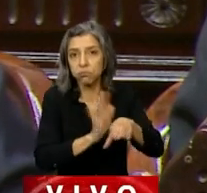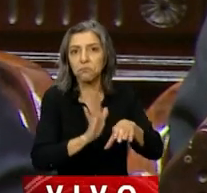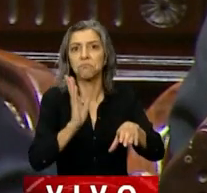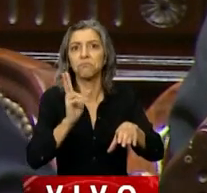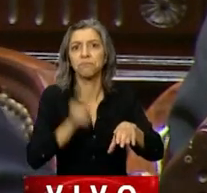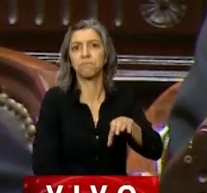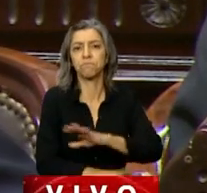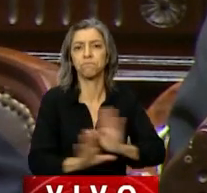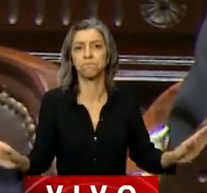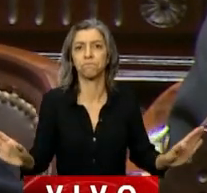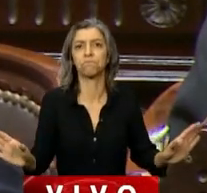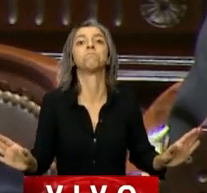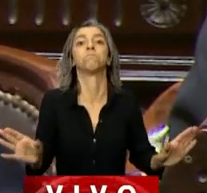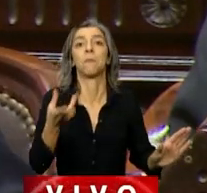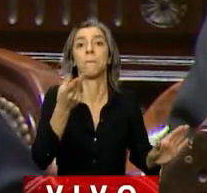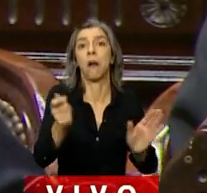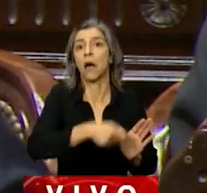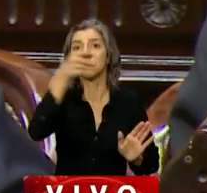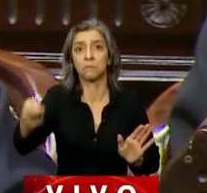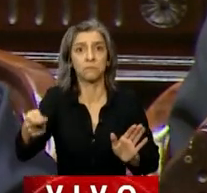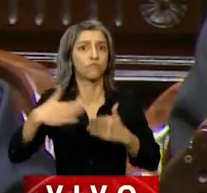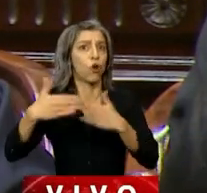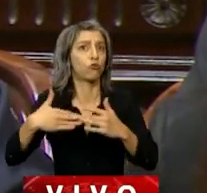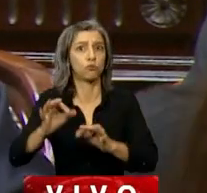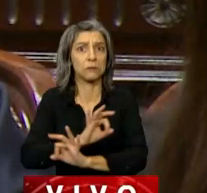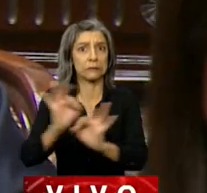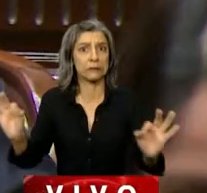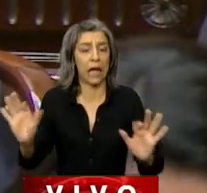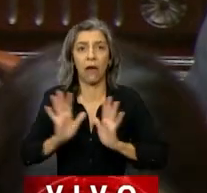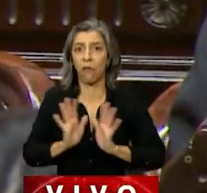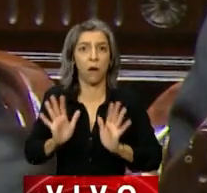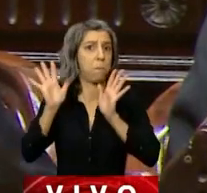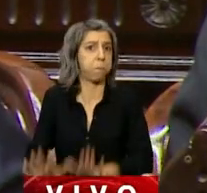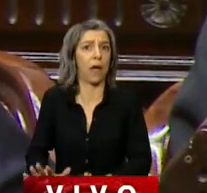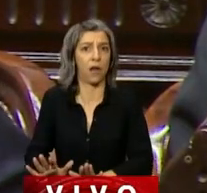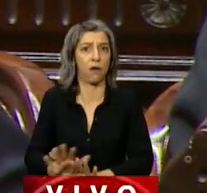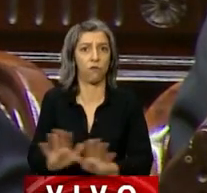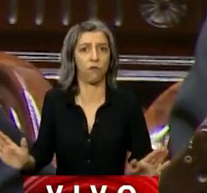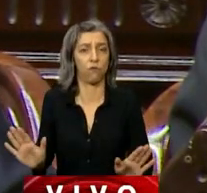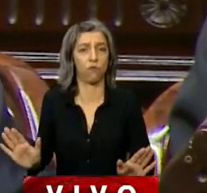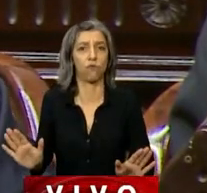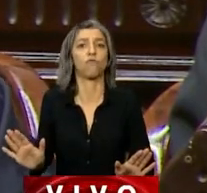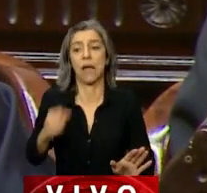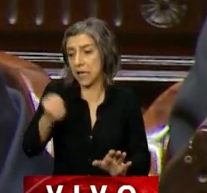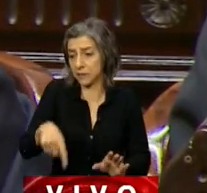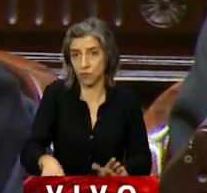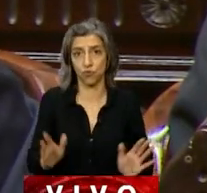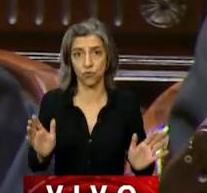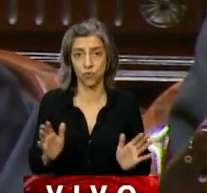de desembolsar y de girar las equivalencias y se paralizaron absolutamente todas las obras hasta el día